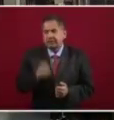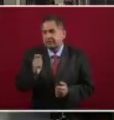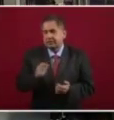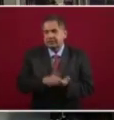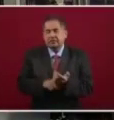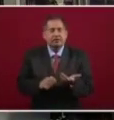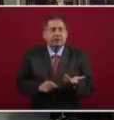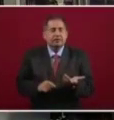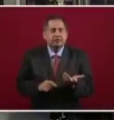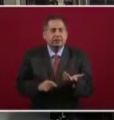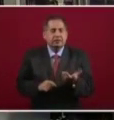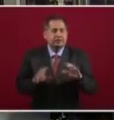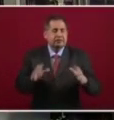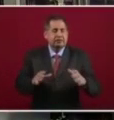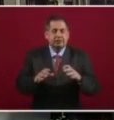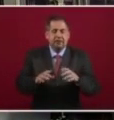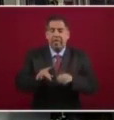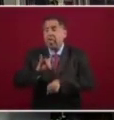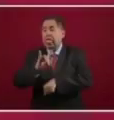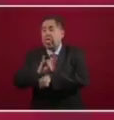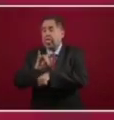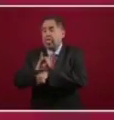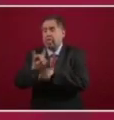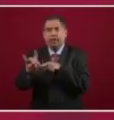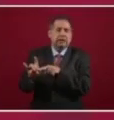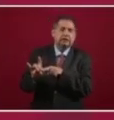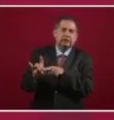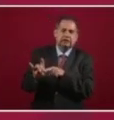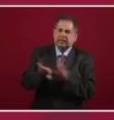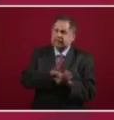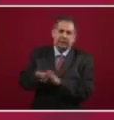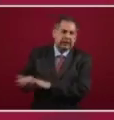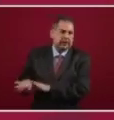es hacer a un lado la simulación.